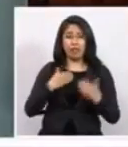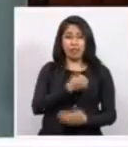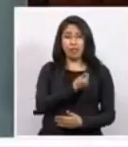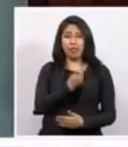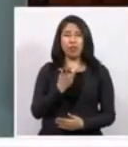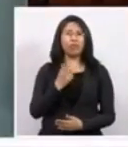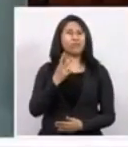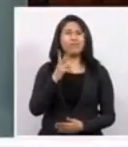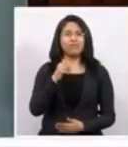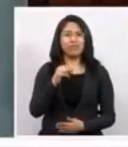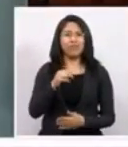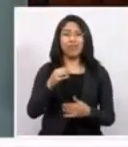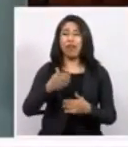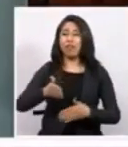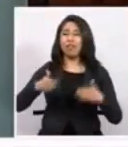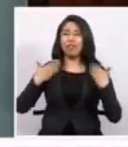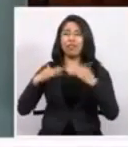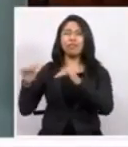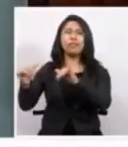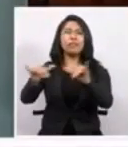cuantos, sino para todos.